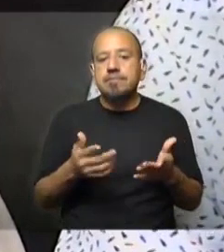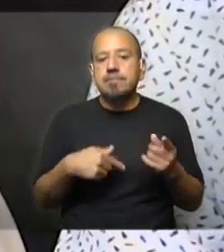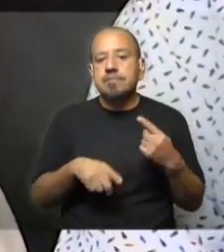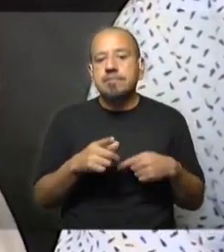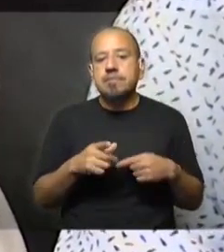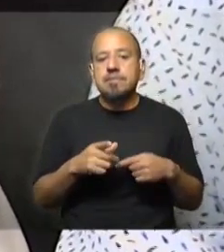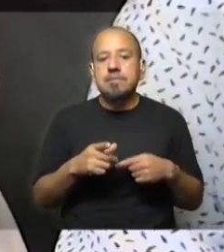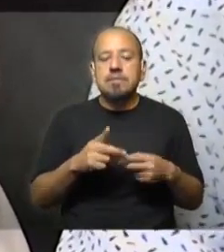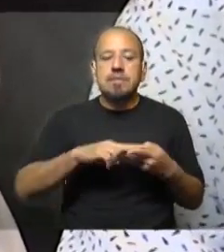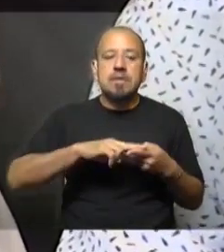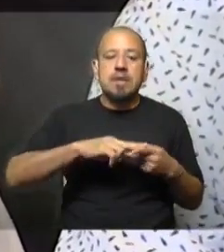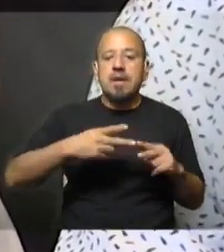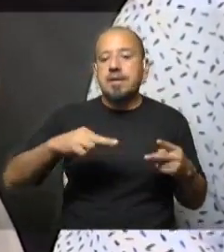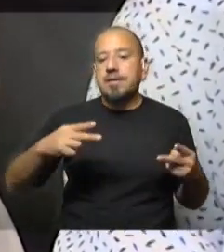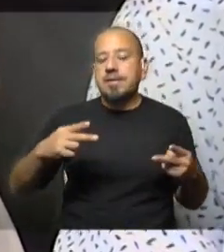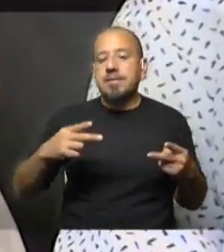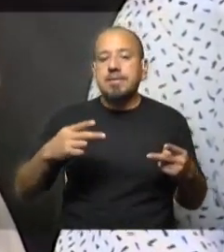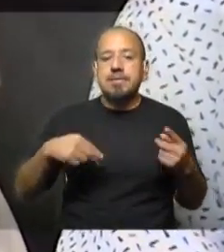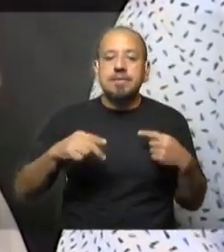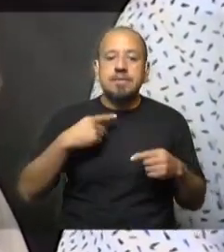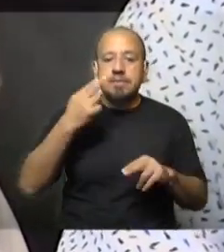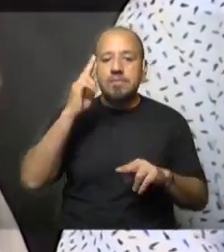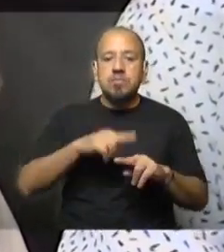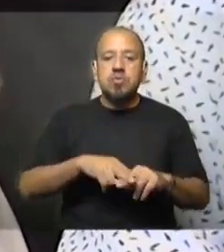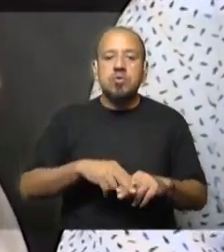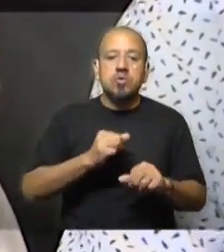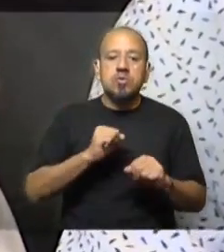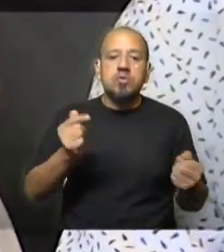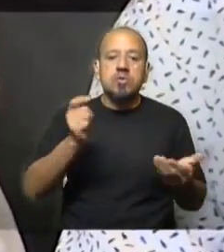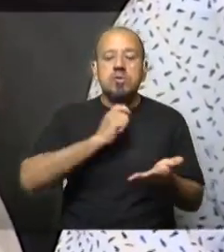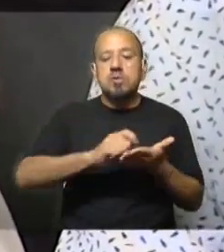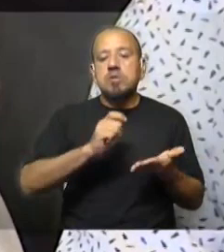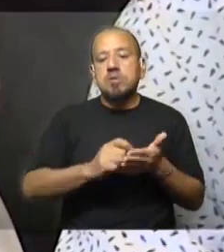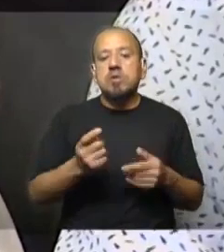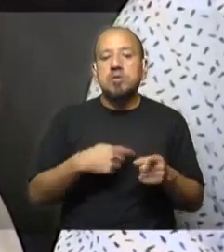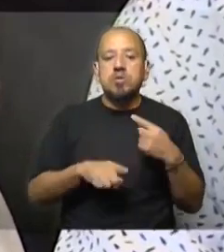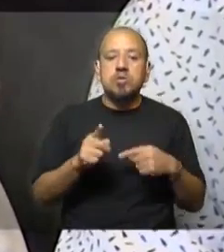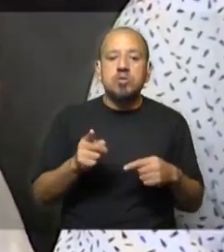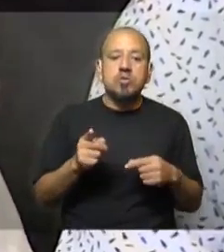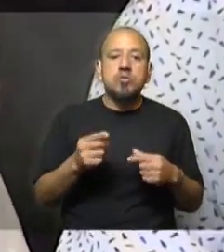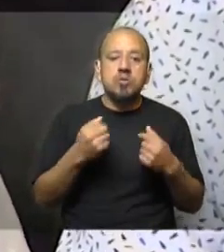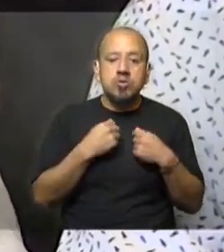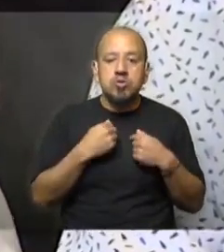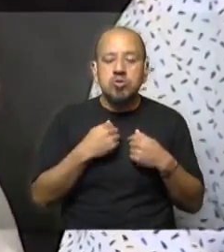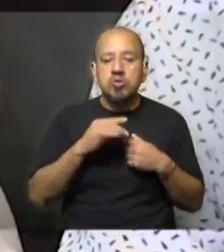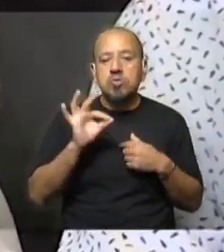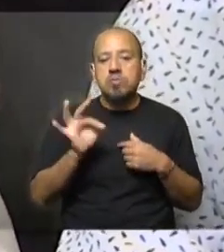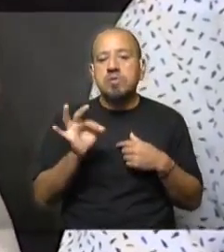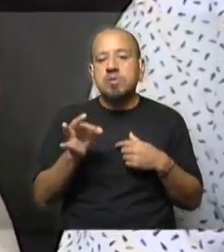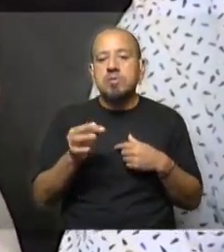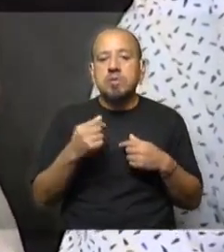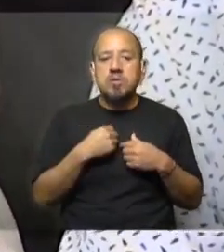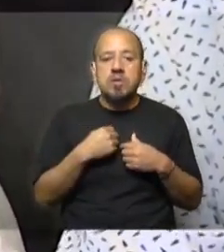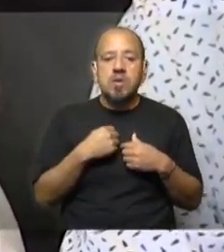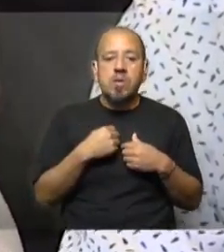genética y papá no pudo escribirlo y falleció sin poder hacerlo. Y de alguna manera mis hermanos y yo, que fuimos los que escuchamos